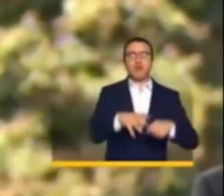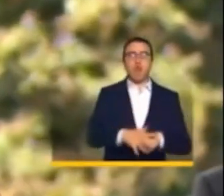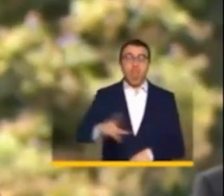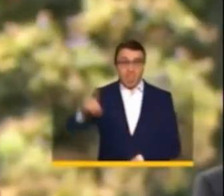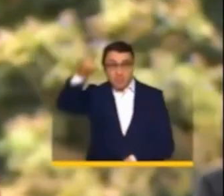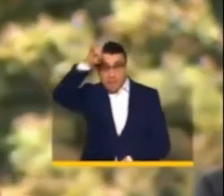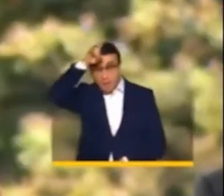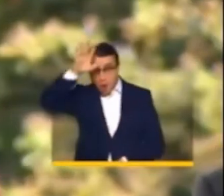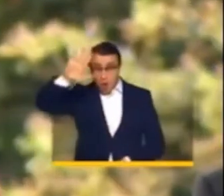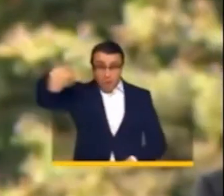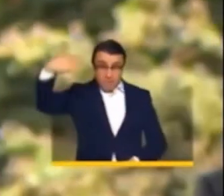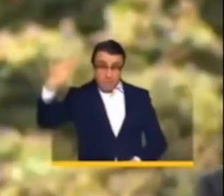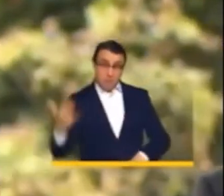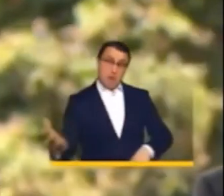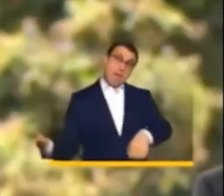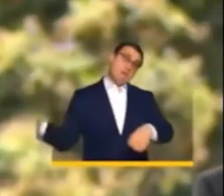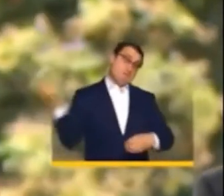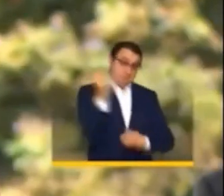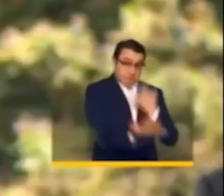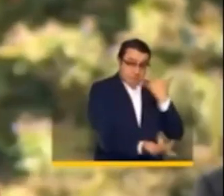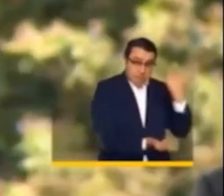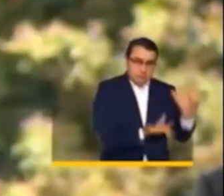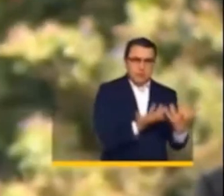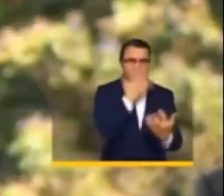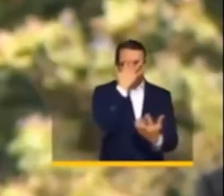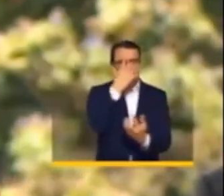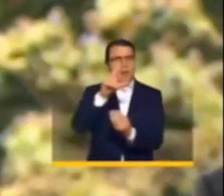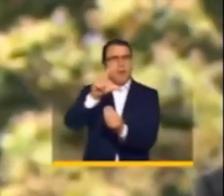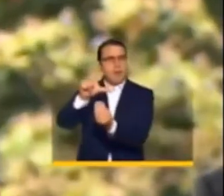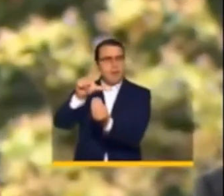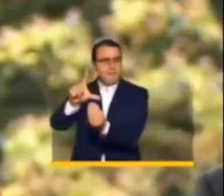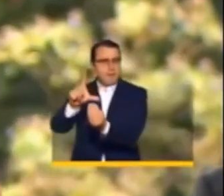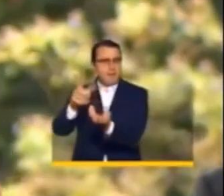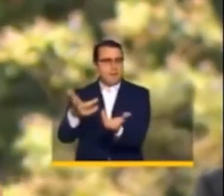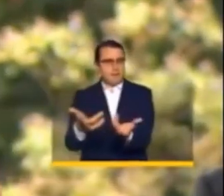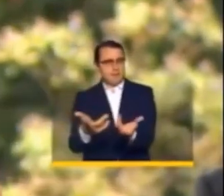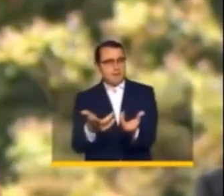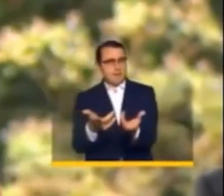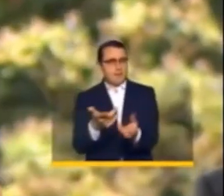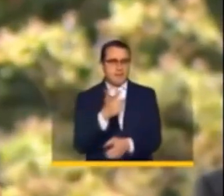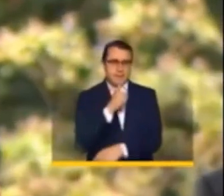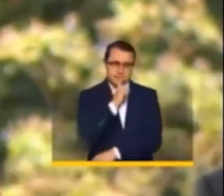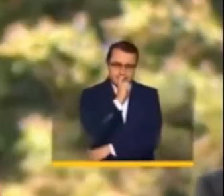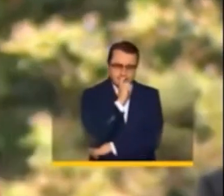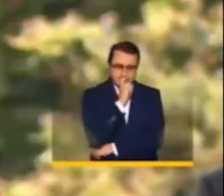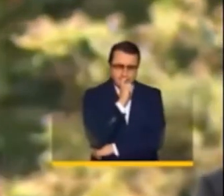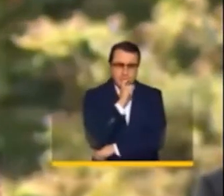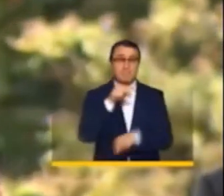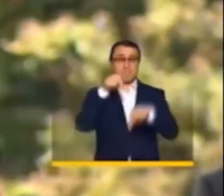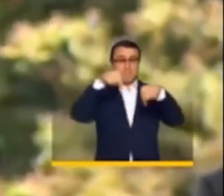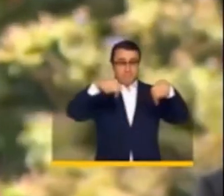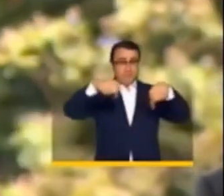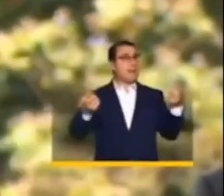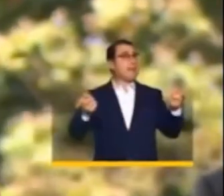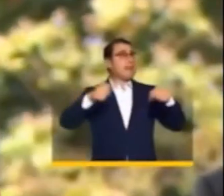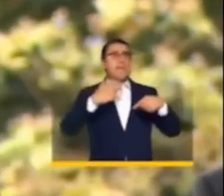infierno porque se es liberal. Pues aquí también hay un popurrí de